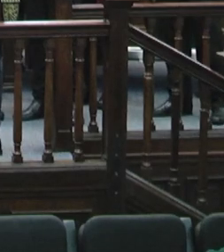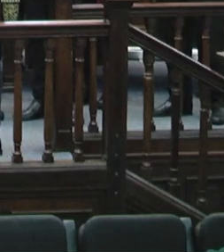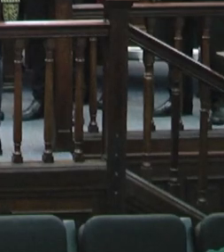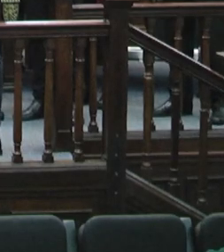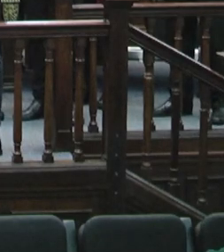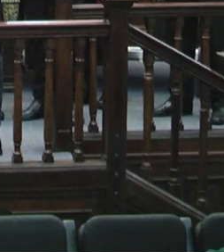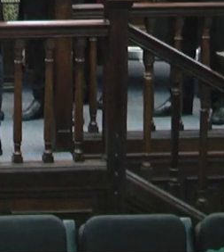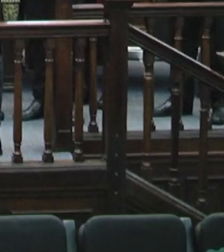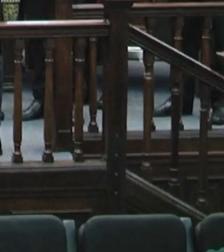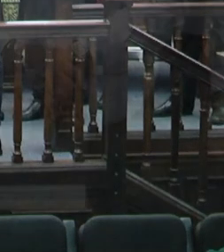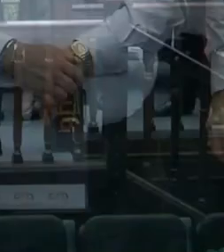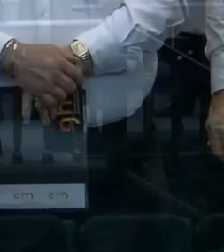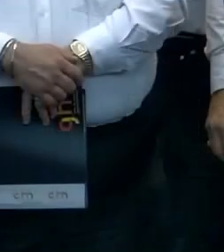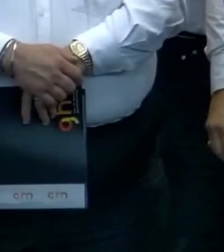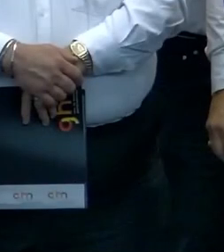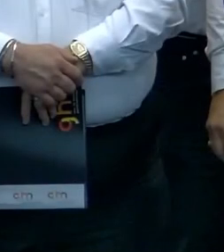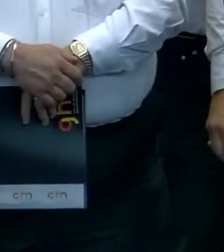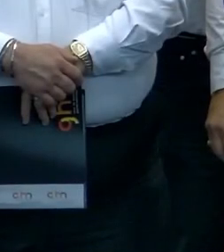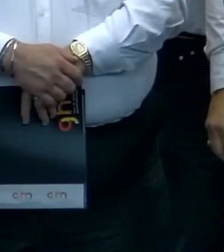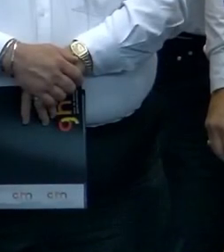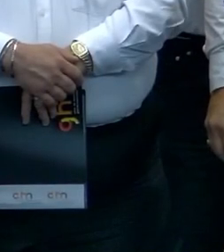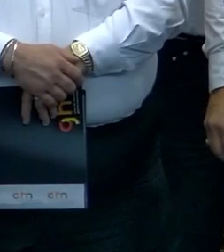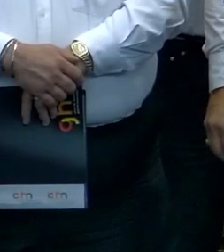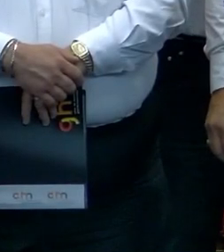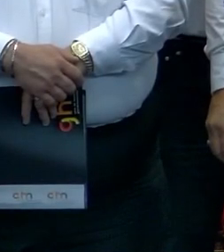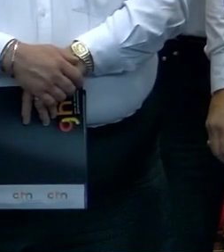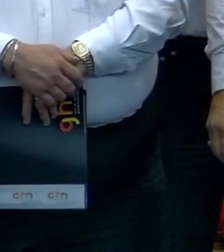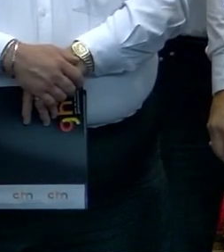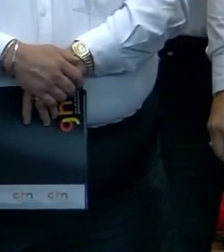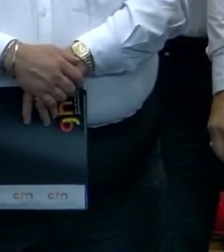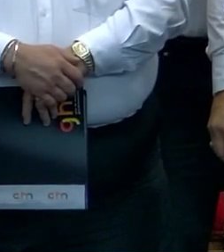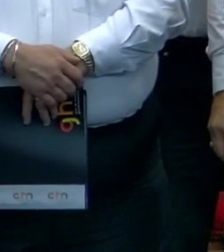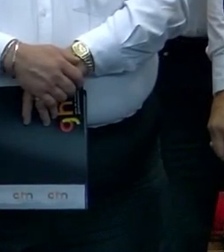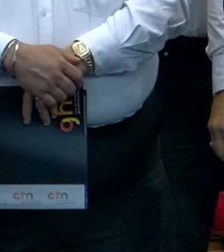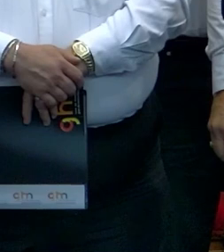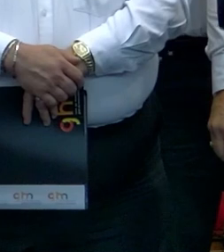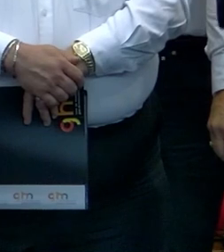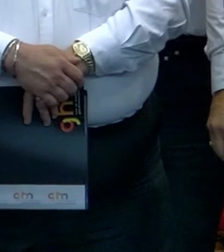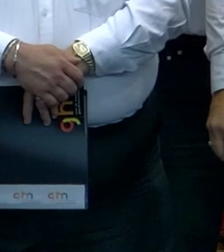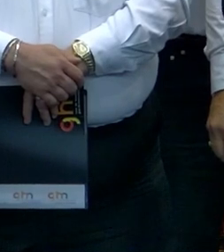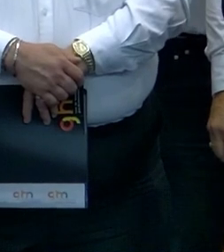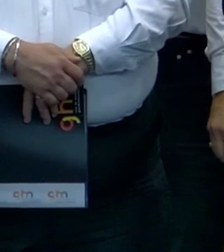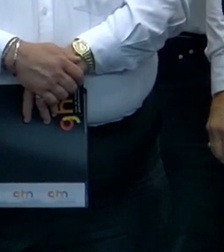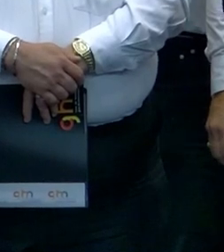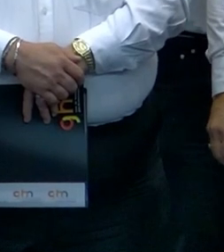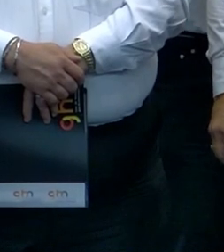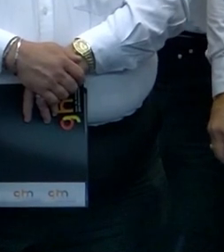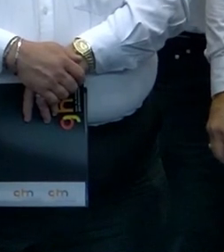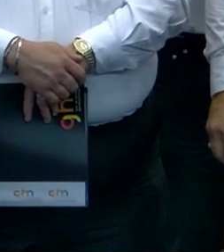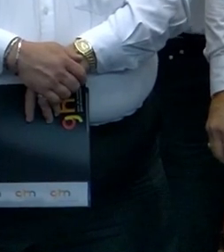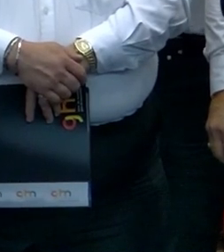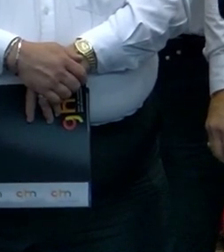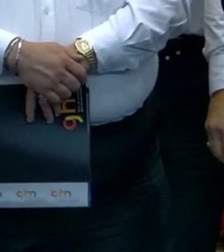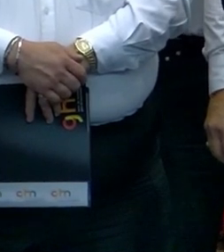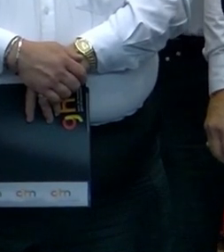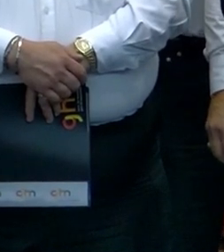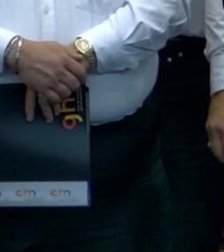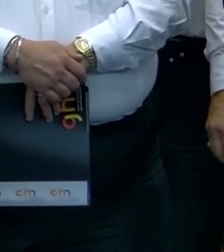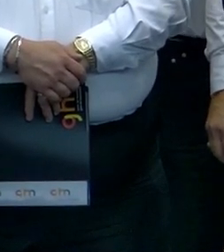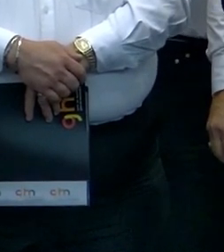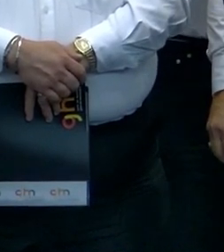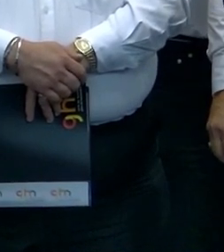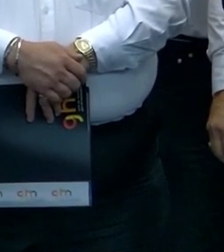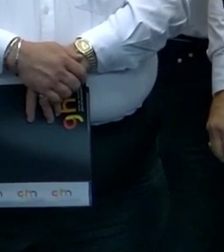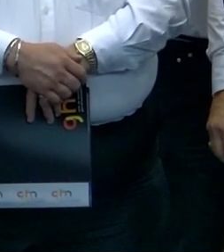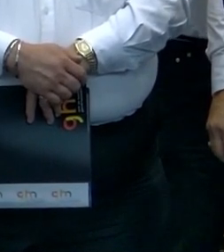año participaremos del Encuentro Internacional de Coros LGTBI en Minneapolis, Estados Unidos. Y